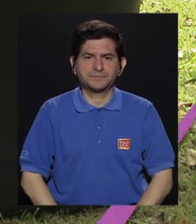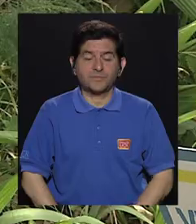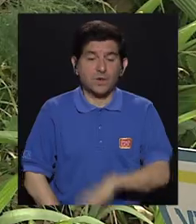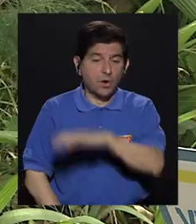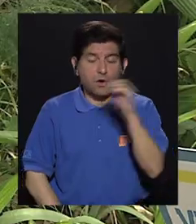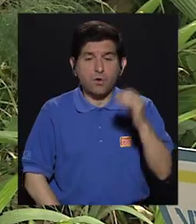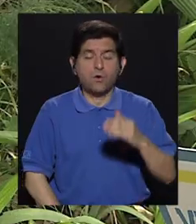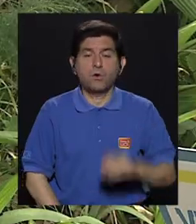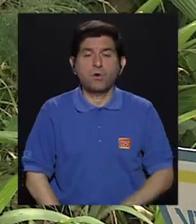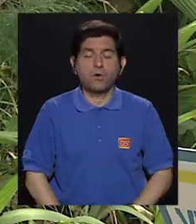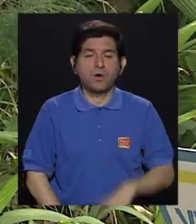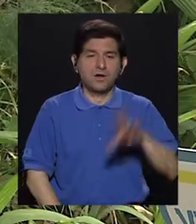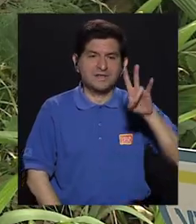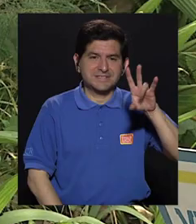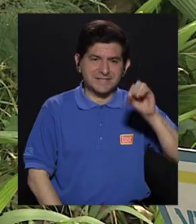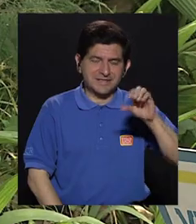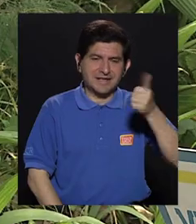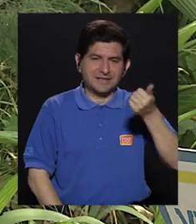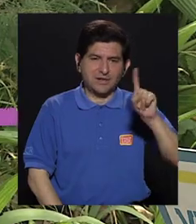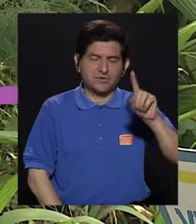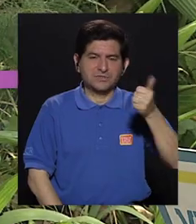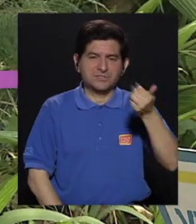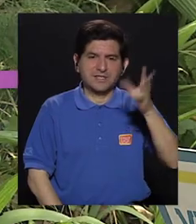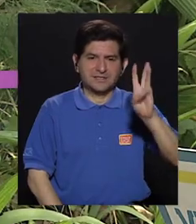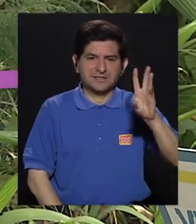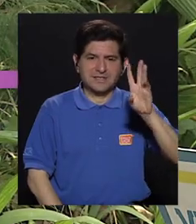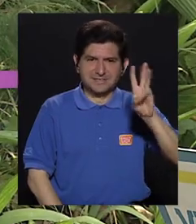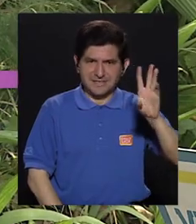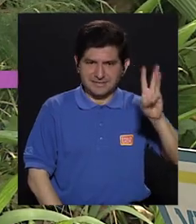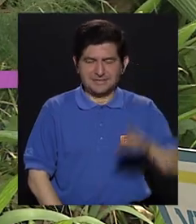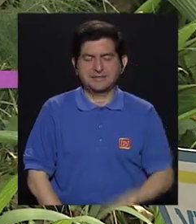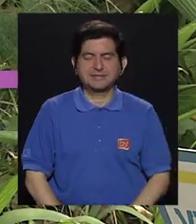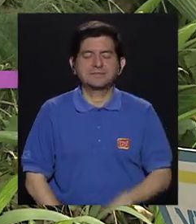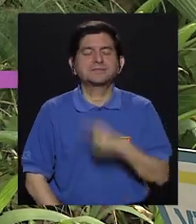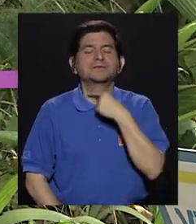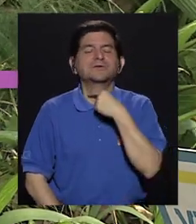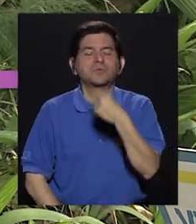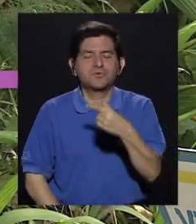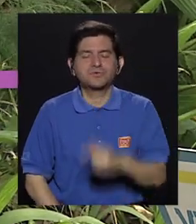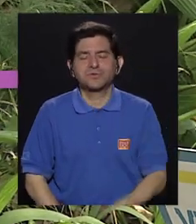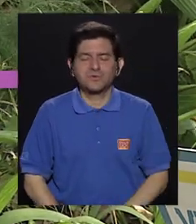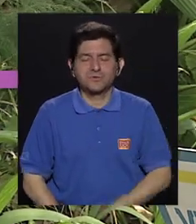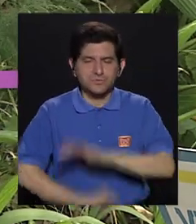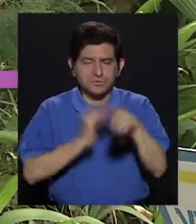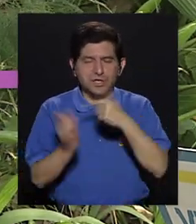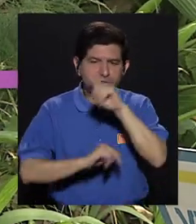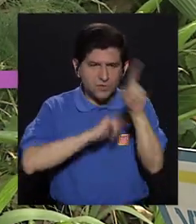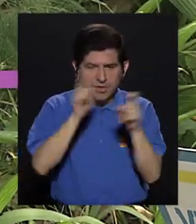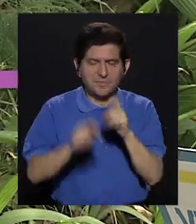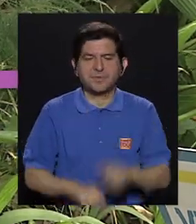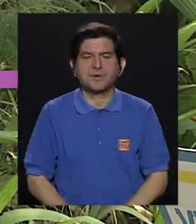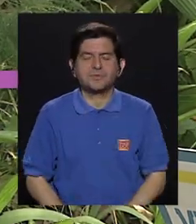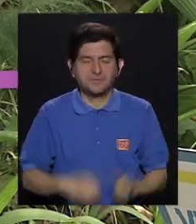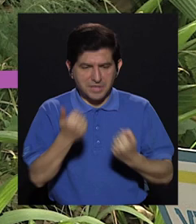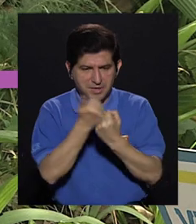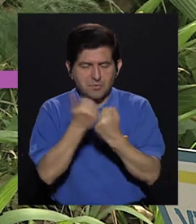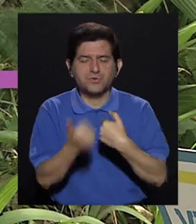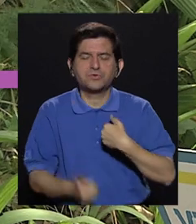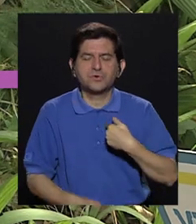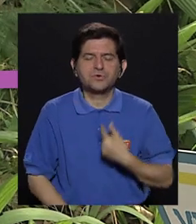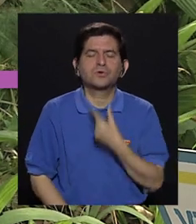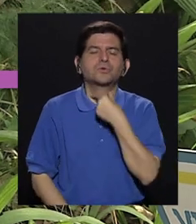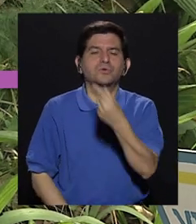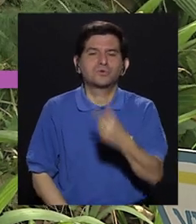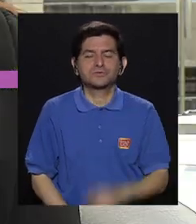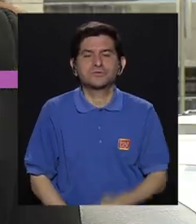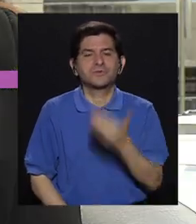info@alter-medio-lifescience.com o me pueden marcar el 7011-1666 y con mucho gusto cualquier consulta, bueno, que se les pueda apoyar. Estaré a